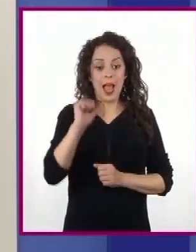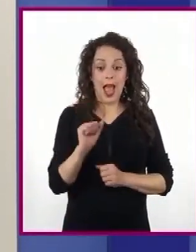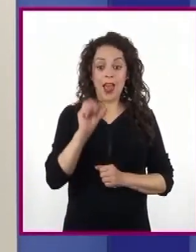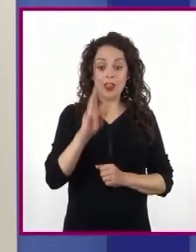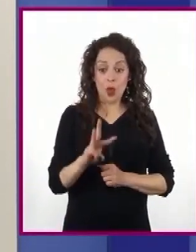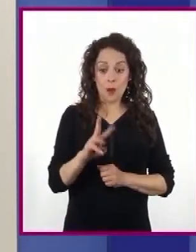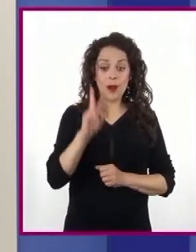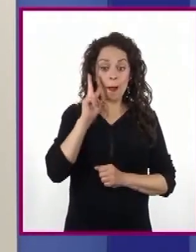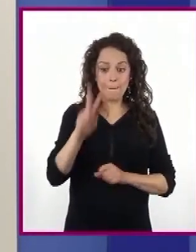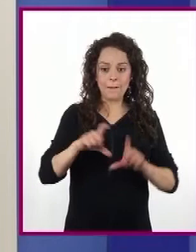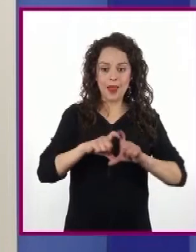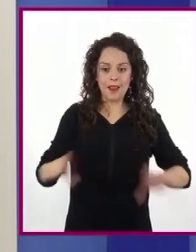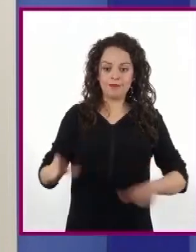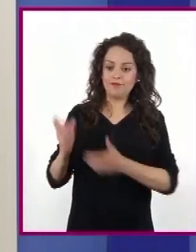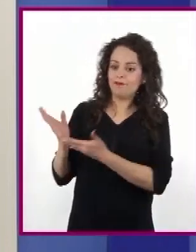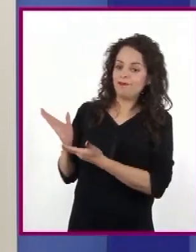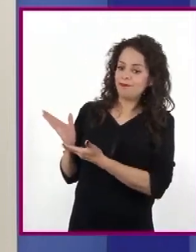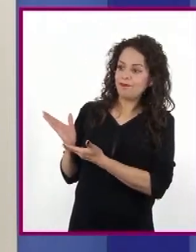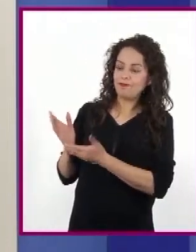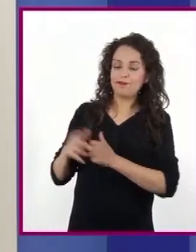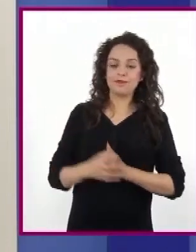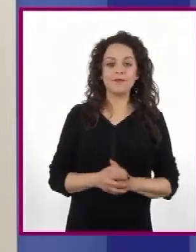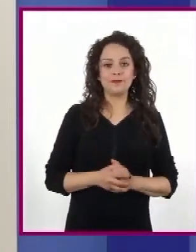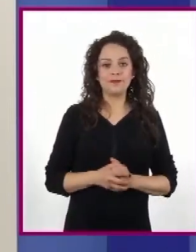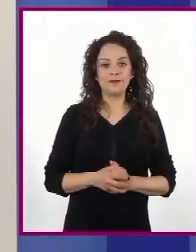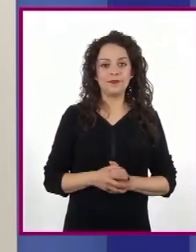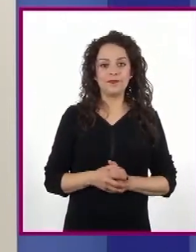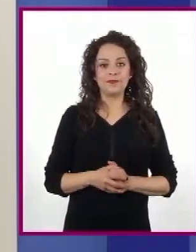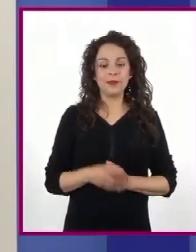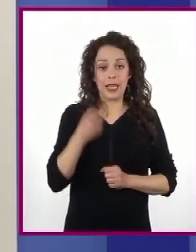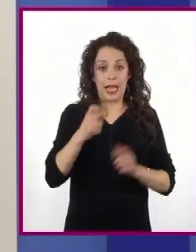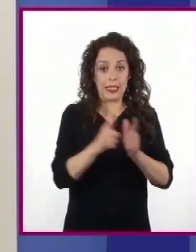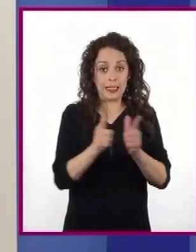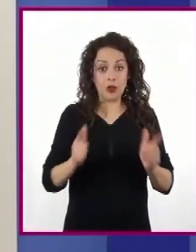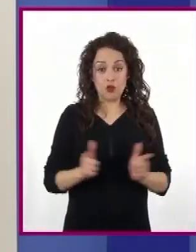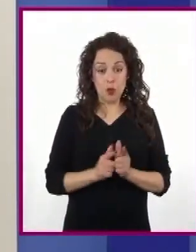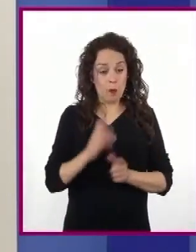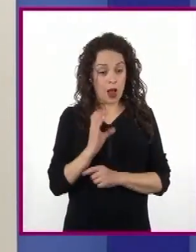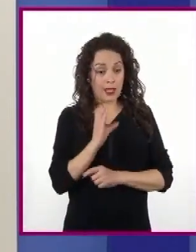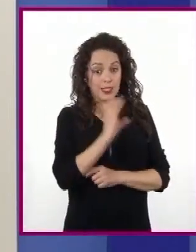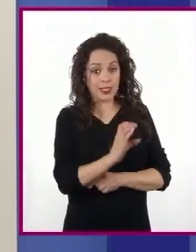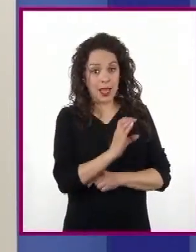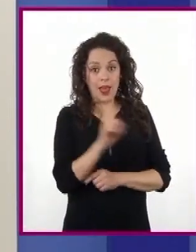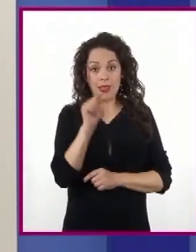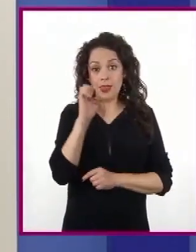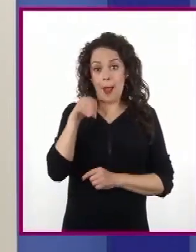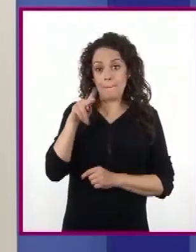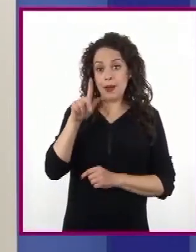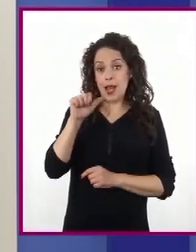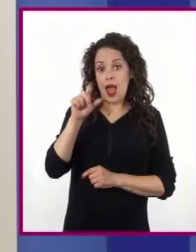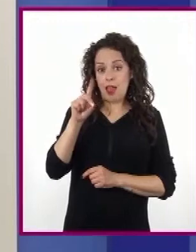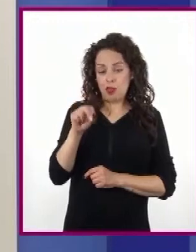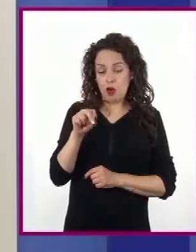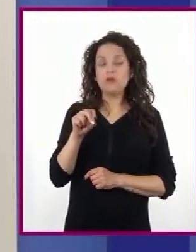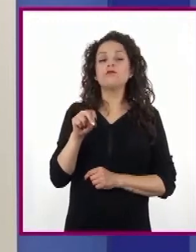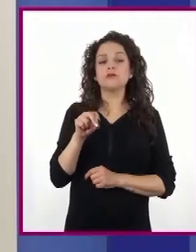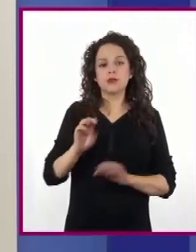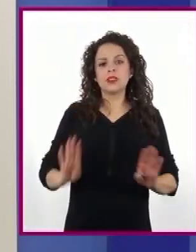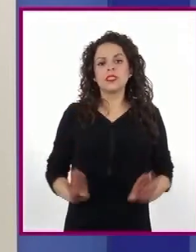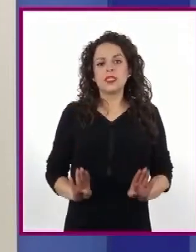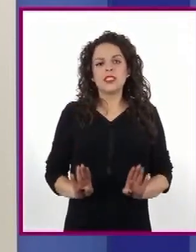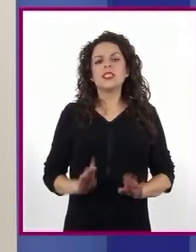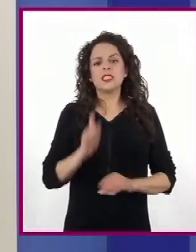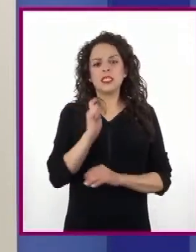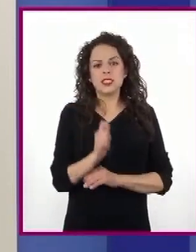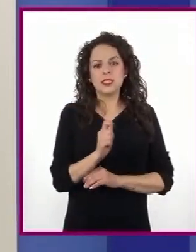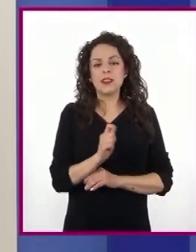AW, clima tropical con lluvias en verano. El grupo C, climas templados, se caracterizan por tener